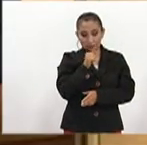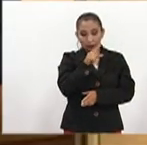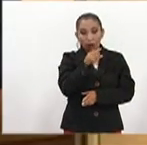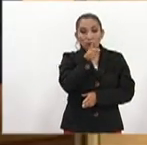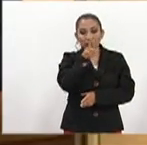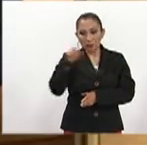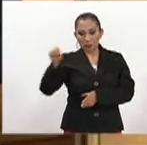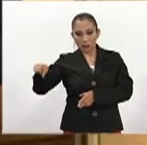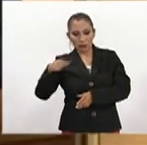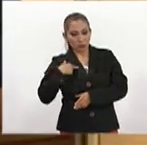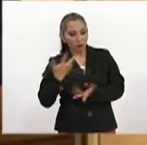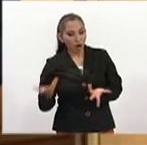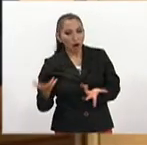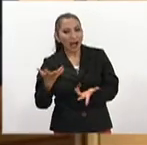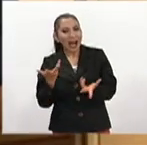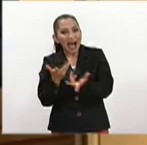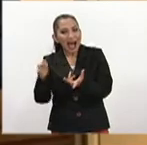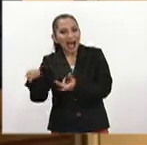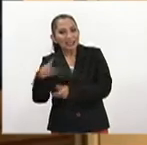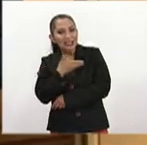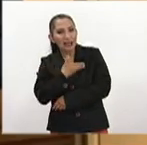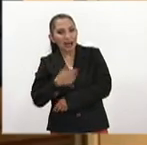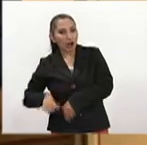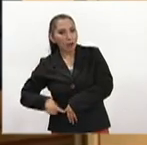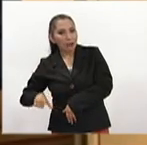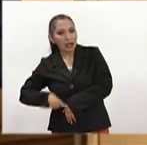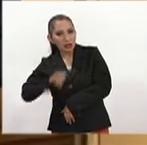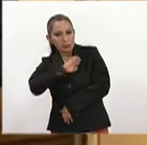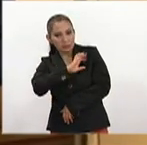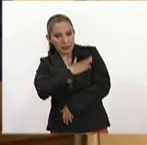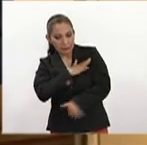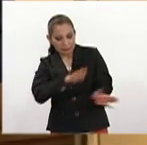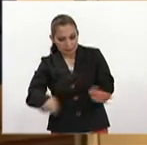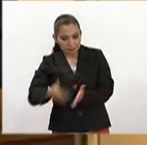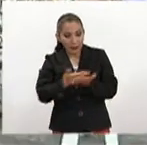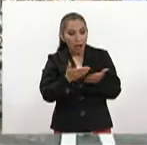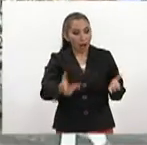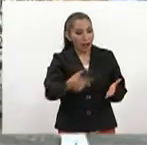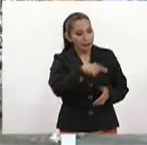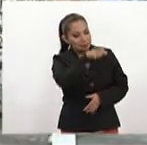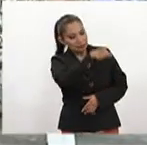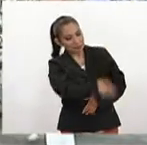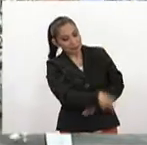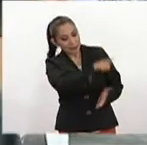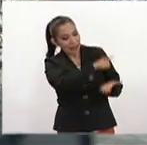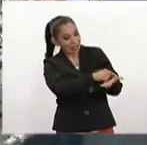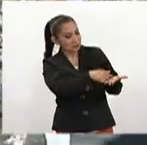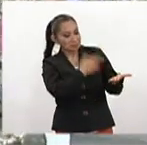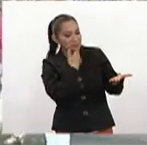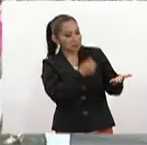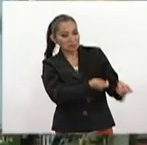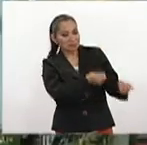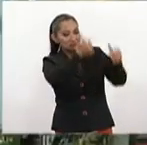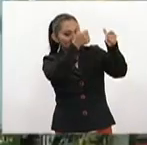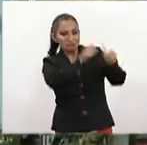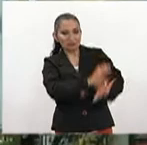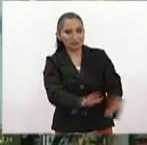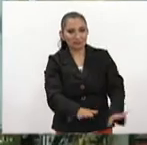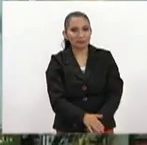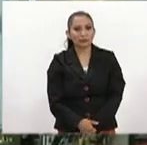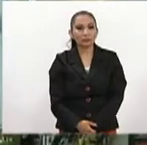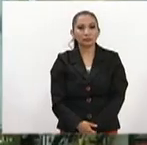como respuesta a un recurso presentado por el gobierno central. Ahora la ilegitimidad de esta ley pues es